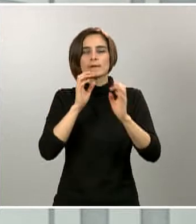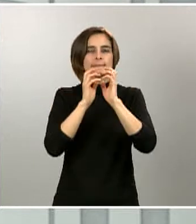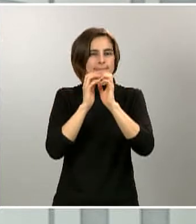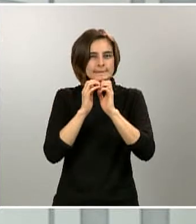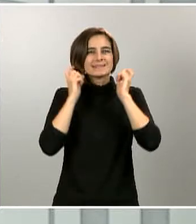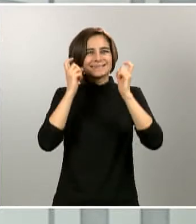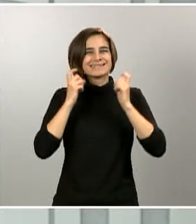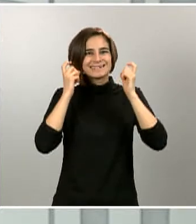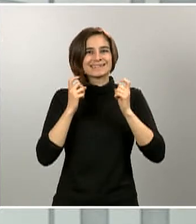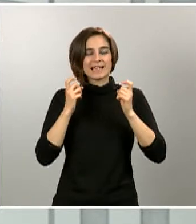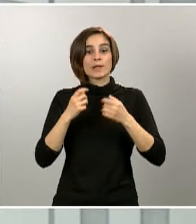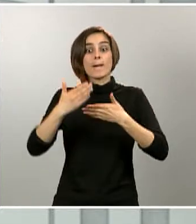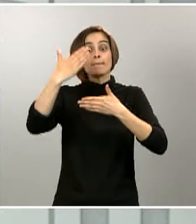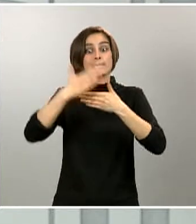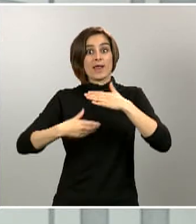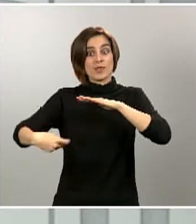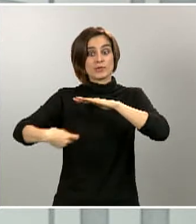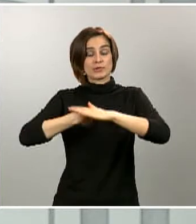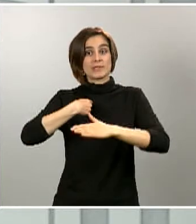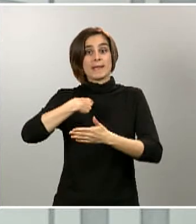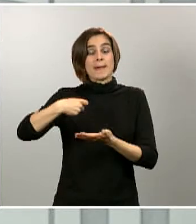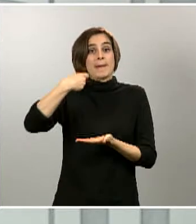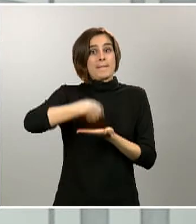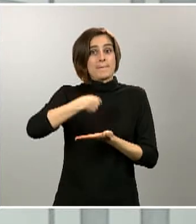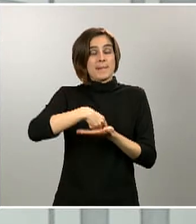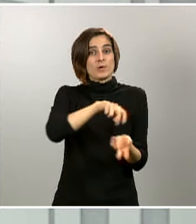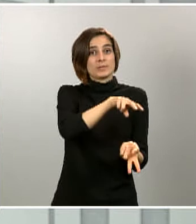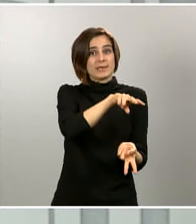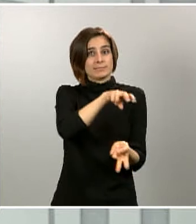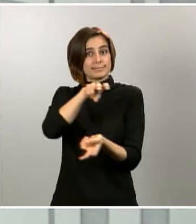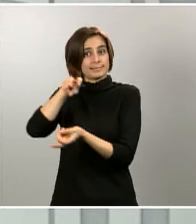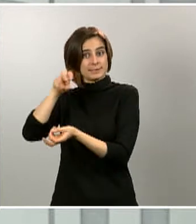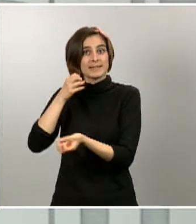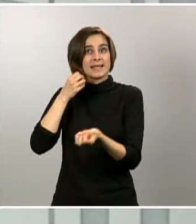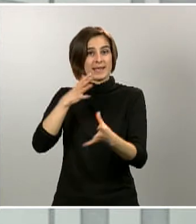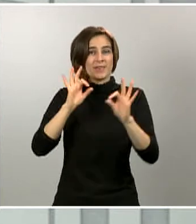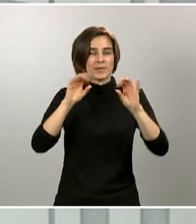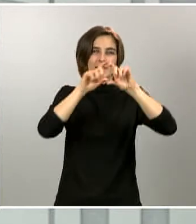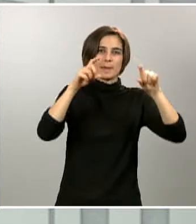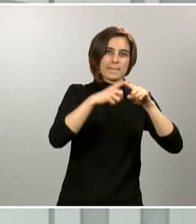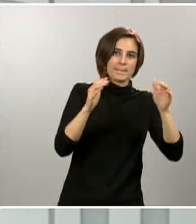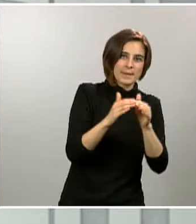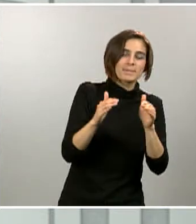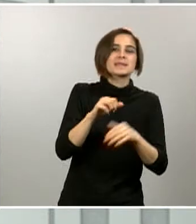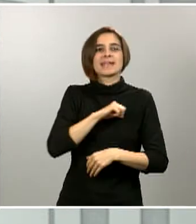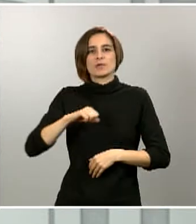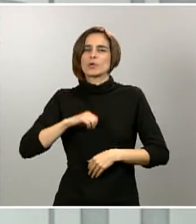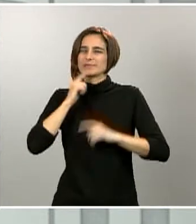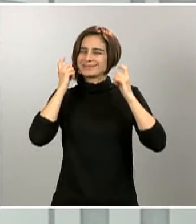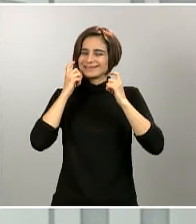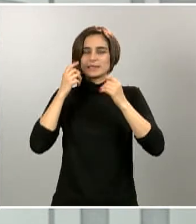de presentación y pago de las declaraciones tributarias para pymes y autónomos, de manera que ninguno de ellos tenga